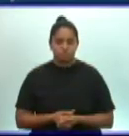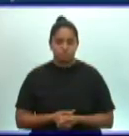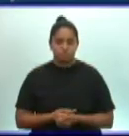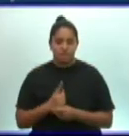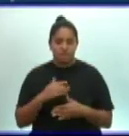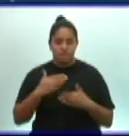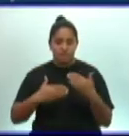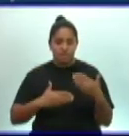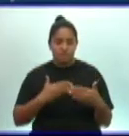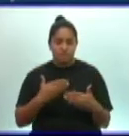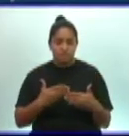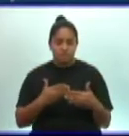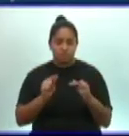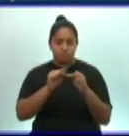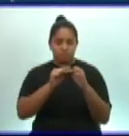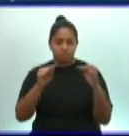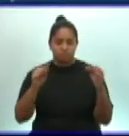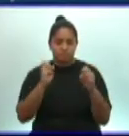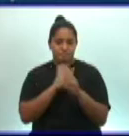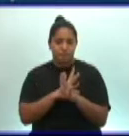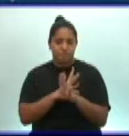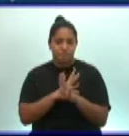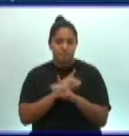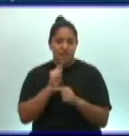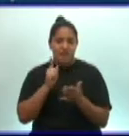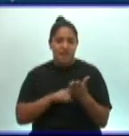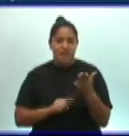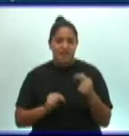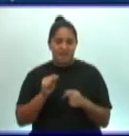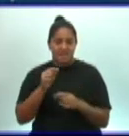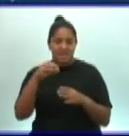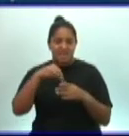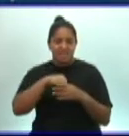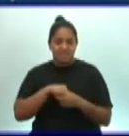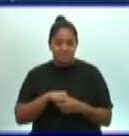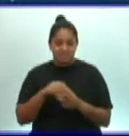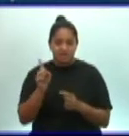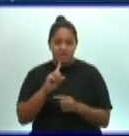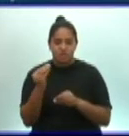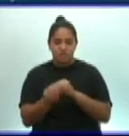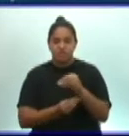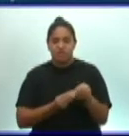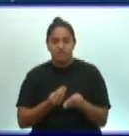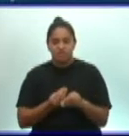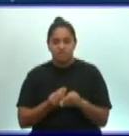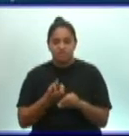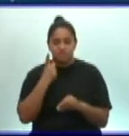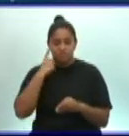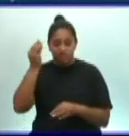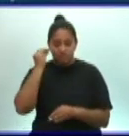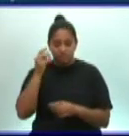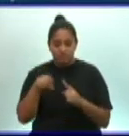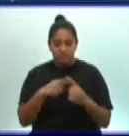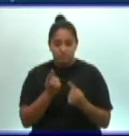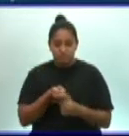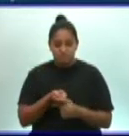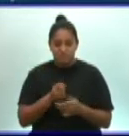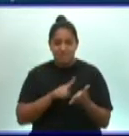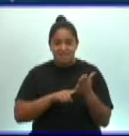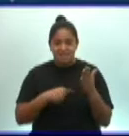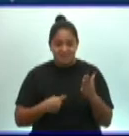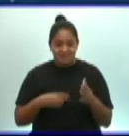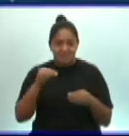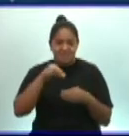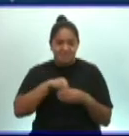proceso de espacio en blanco, la energía interna no varía. Ya sabemos que porque la energía interna